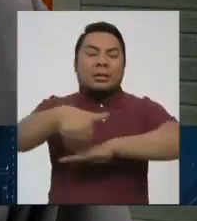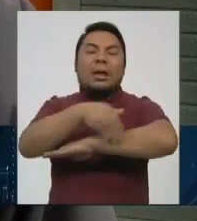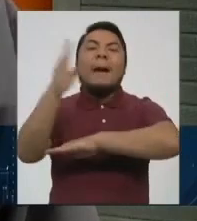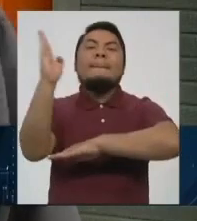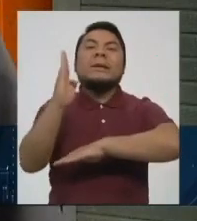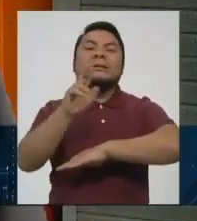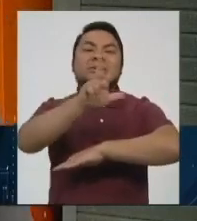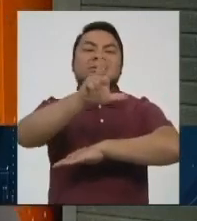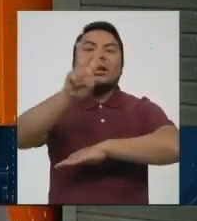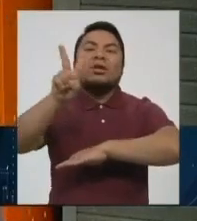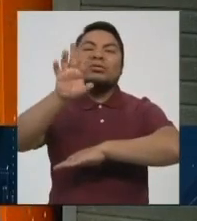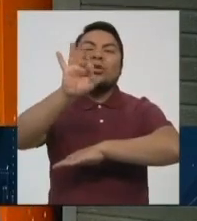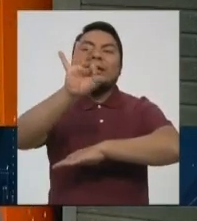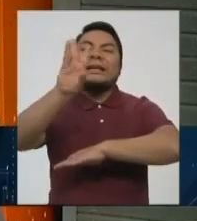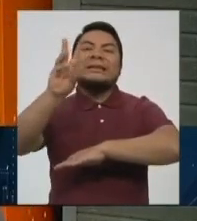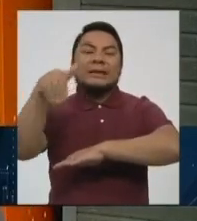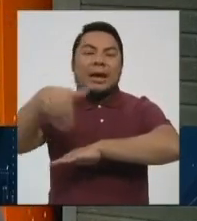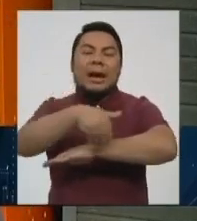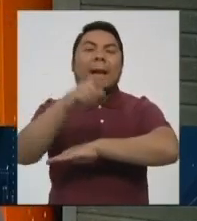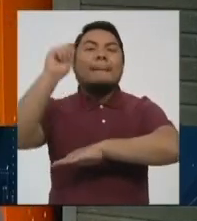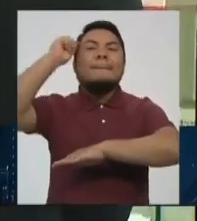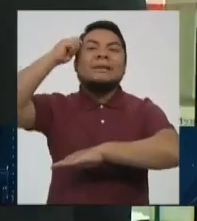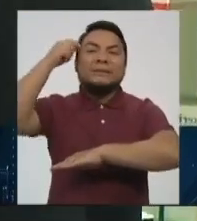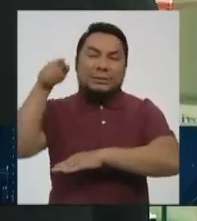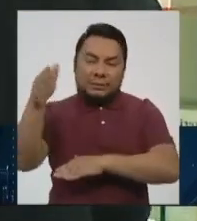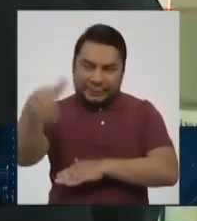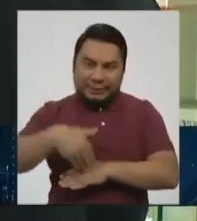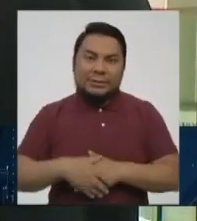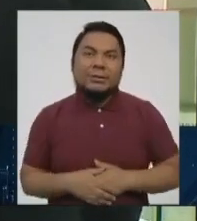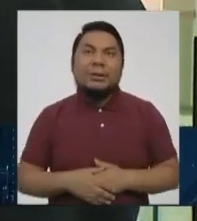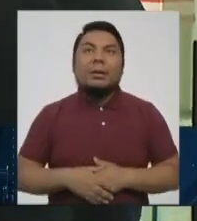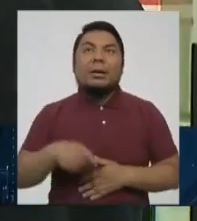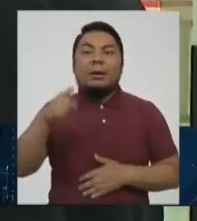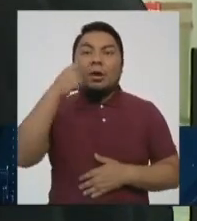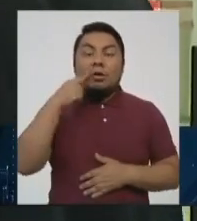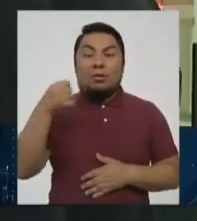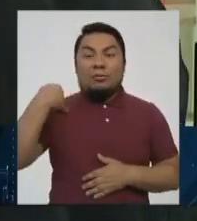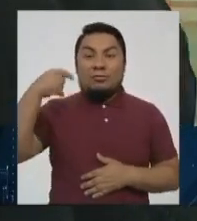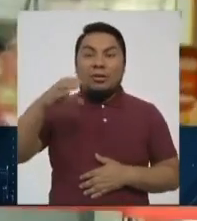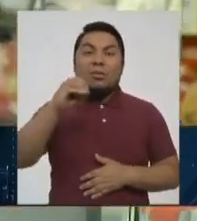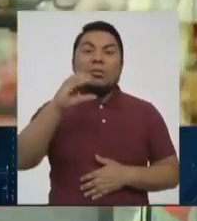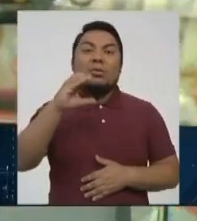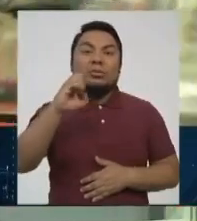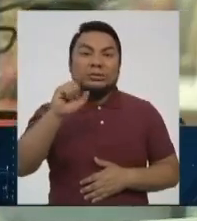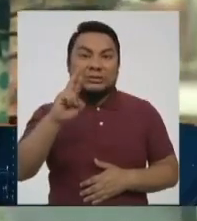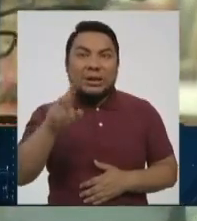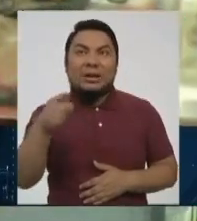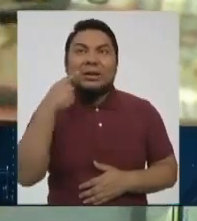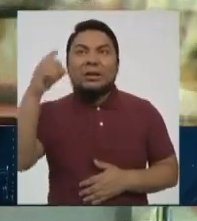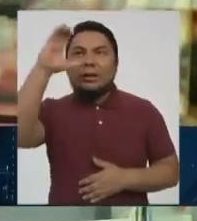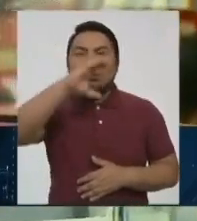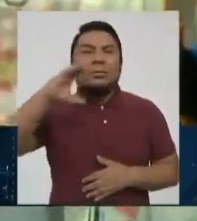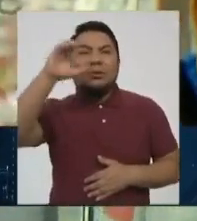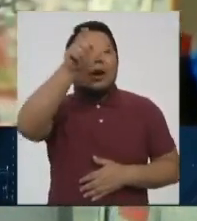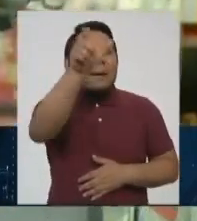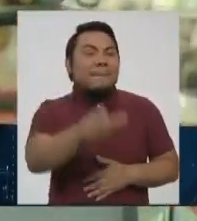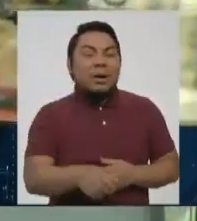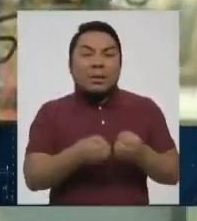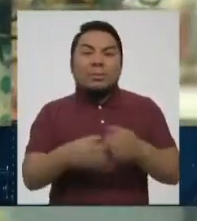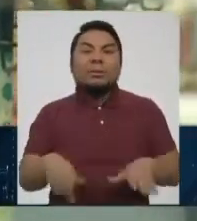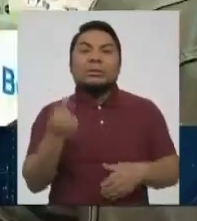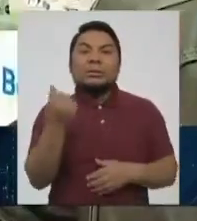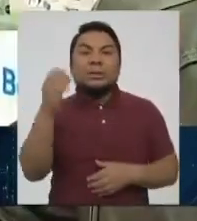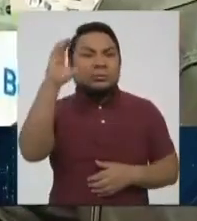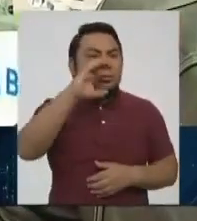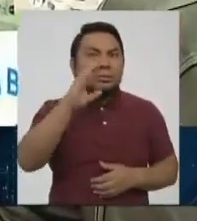Brasil 3296, en Magdalena del Mar. Oscar Corpus intentó por su propia cuenta hallar a la persona que extravió su